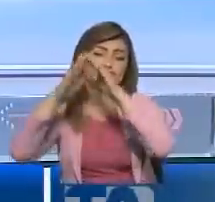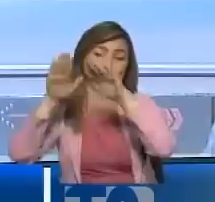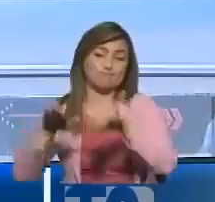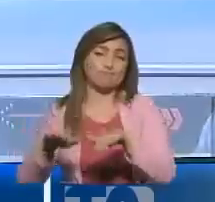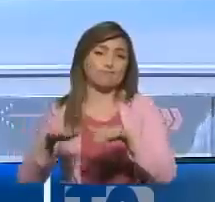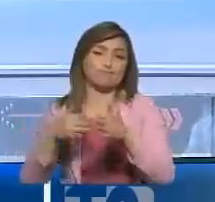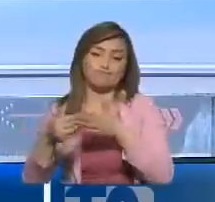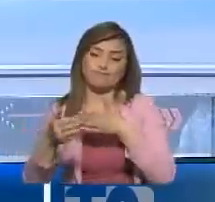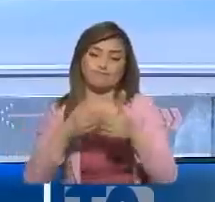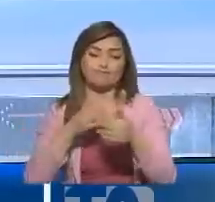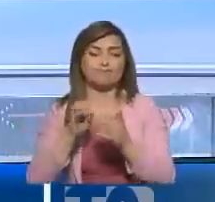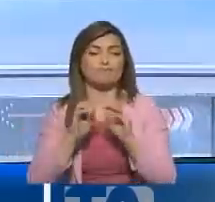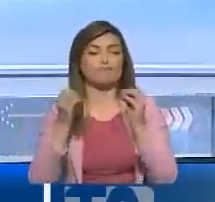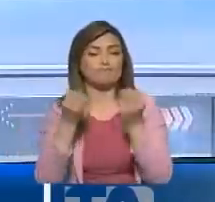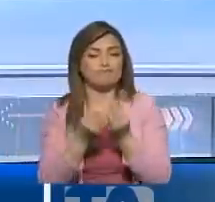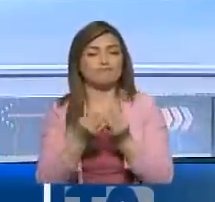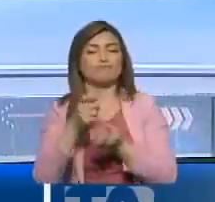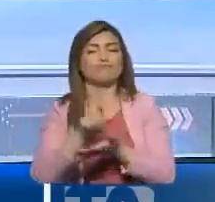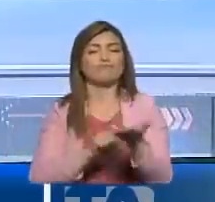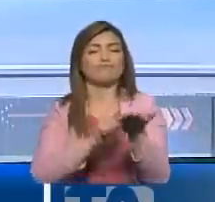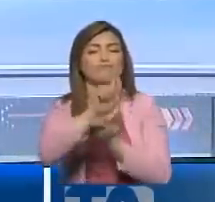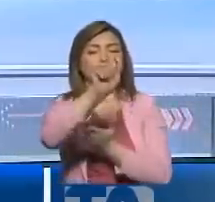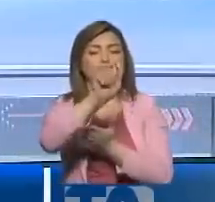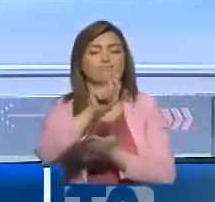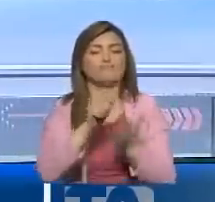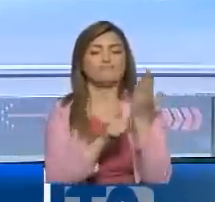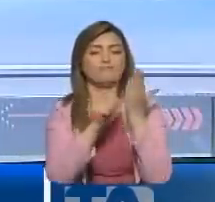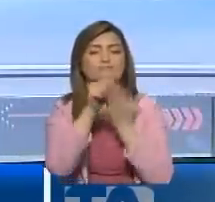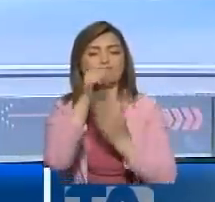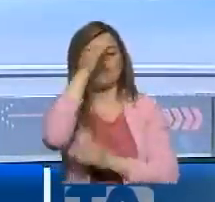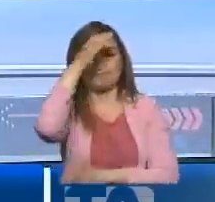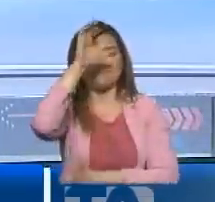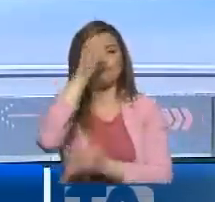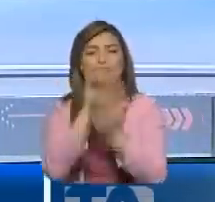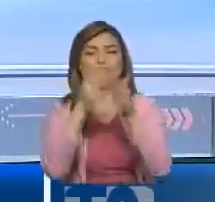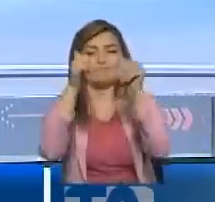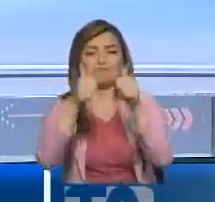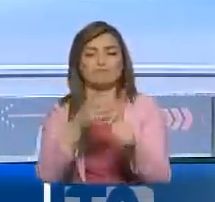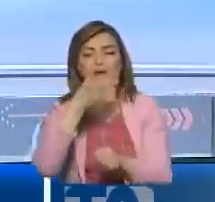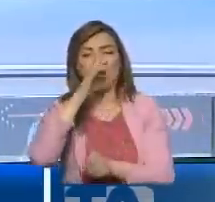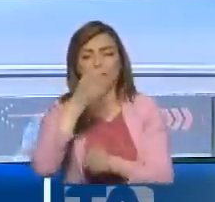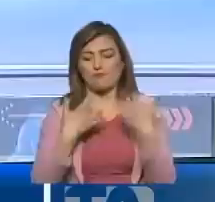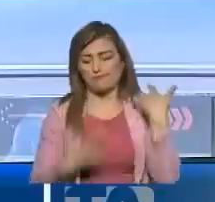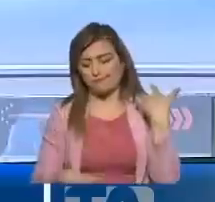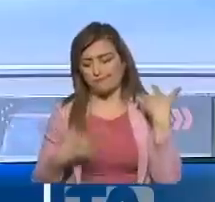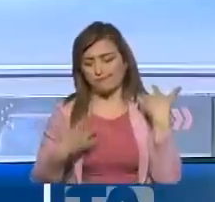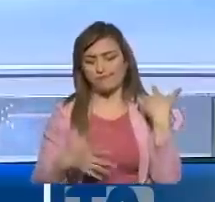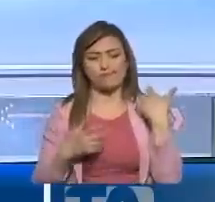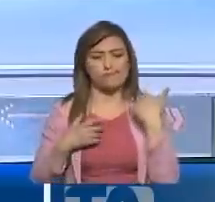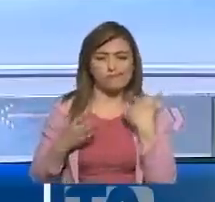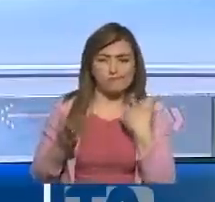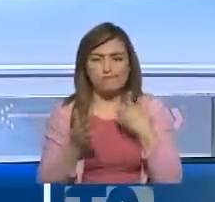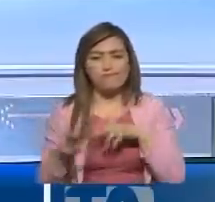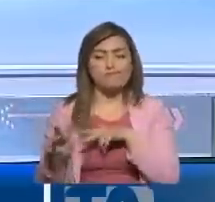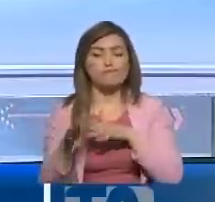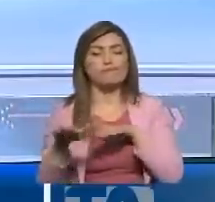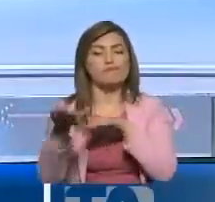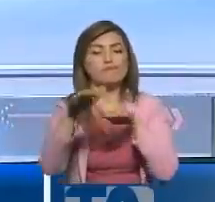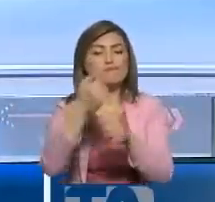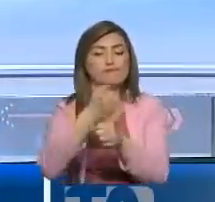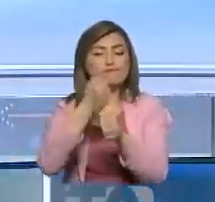El organismo aprobó la solicitud presentada por el Ministerio de Cultura para que los artistas puedan circular y trabajar desde el